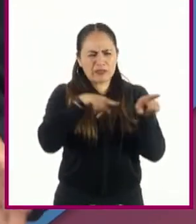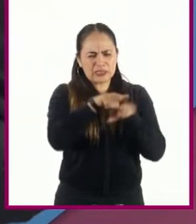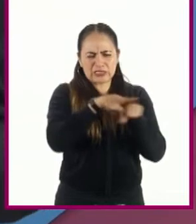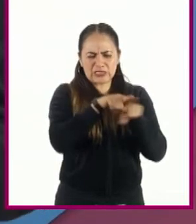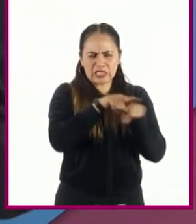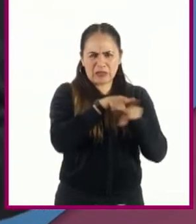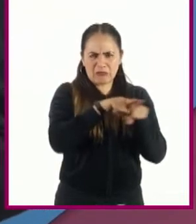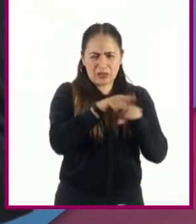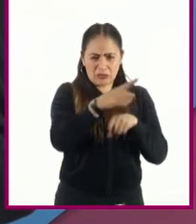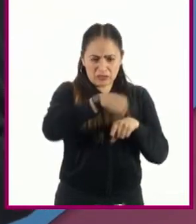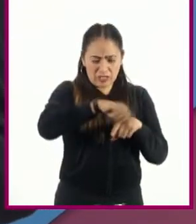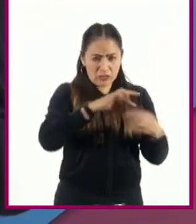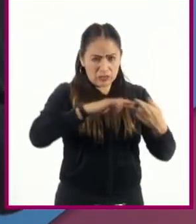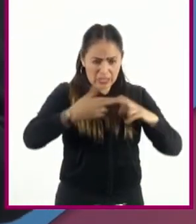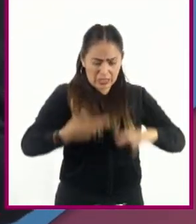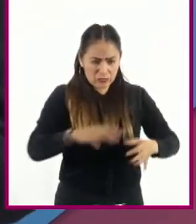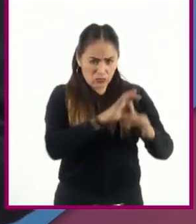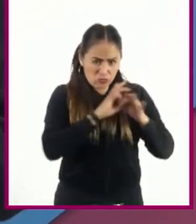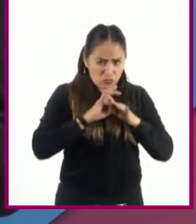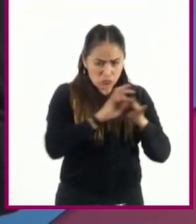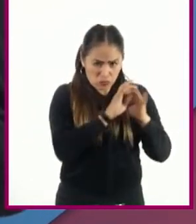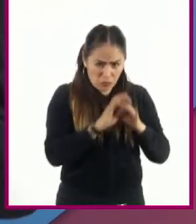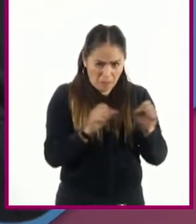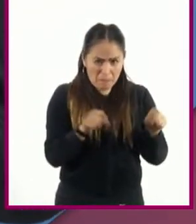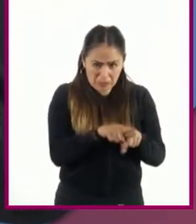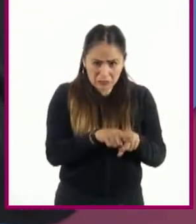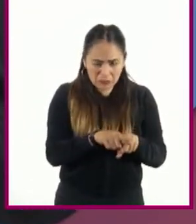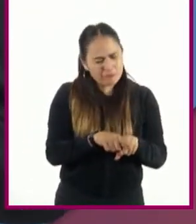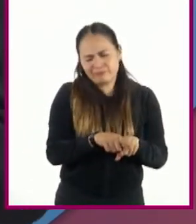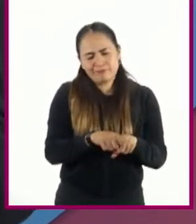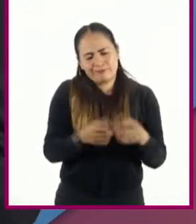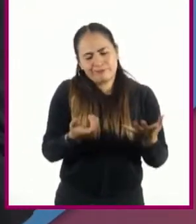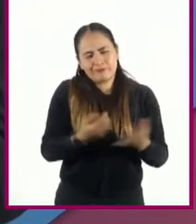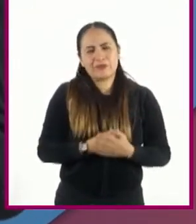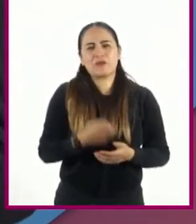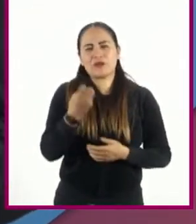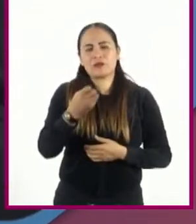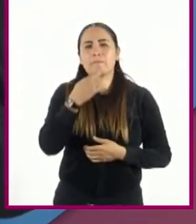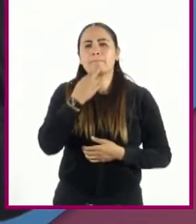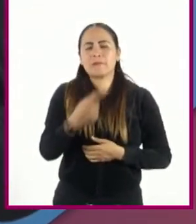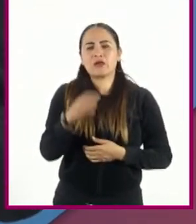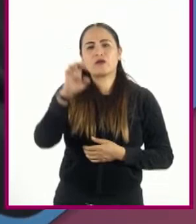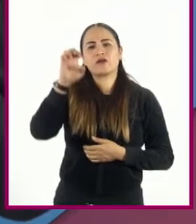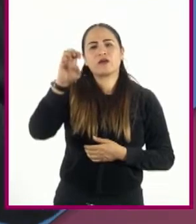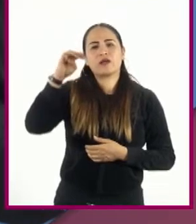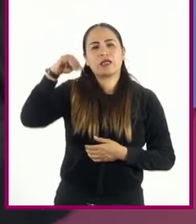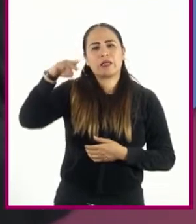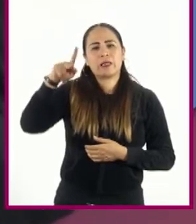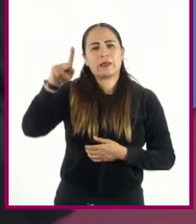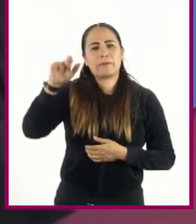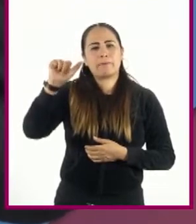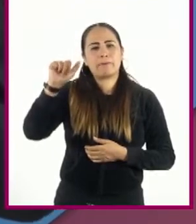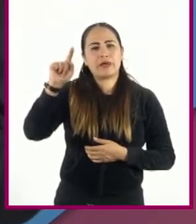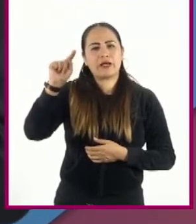relaciones muy diferentes. Es así como se ha llegado a la idea de la empatía, como un sentimiento y un valor